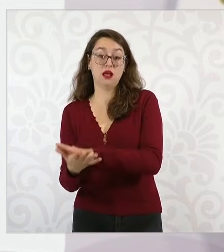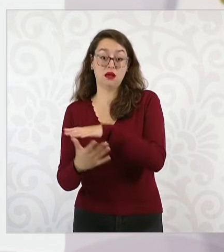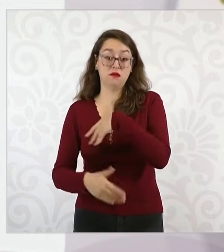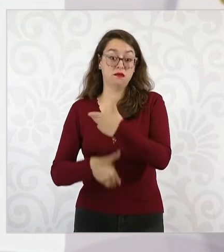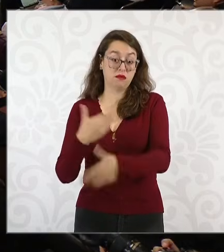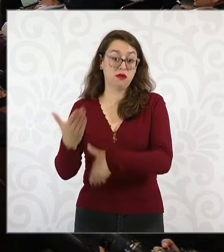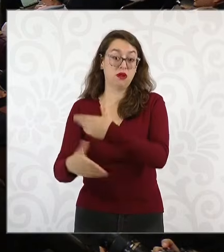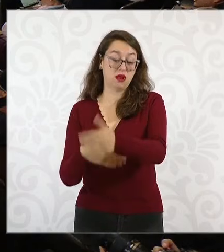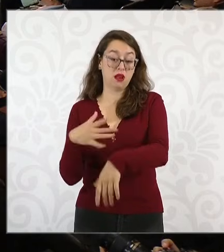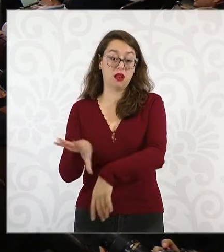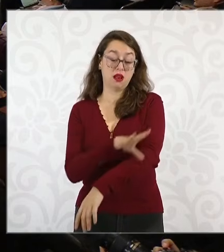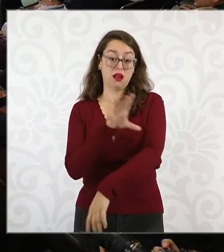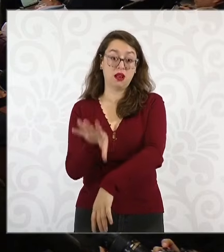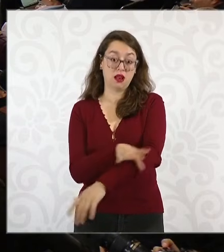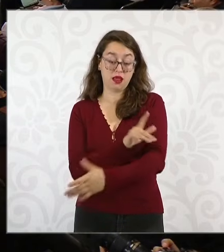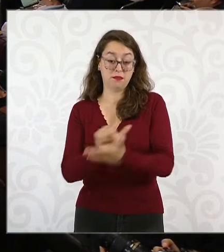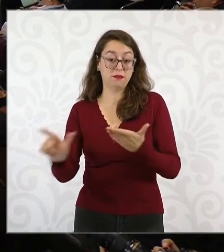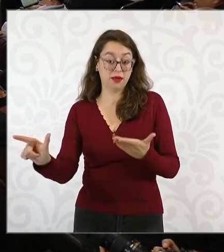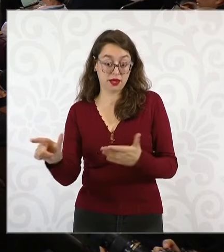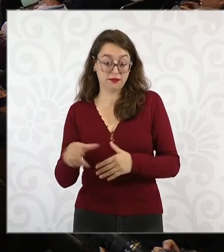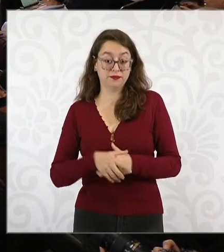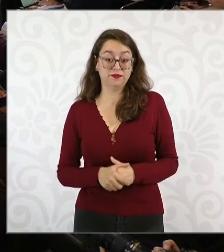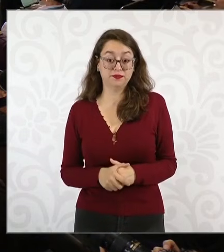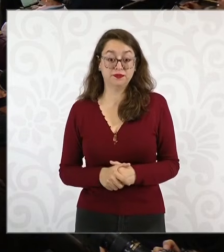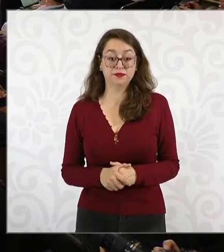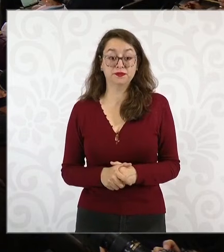hacia fuentes renovables de energía.